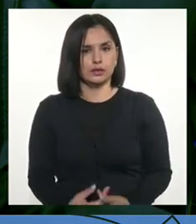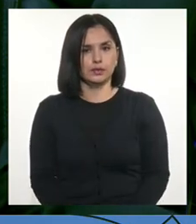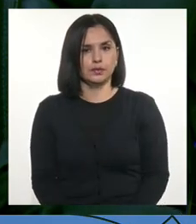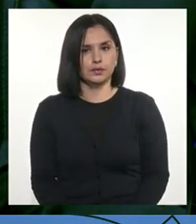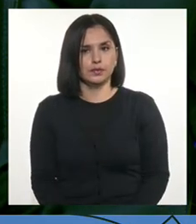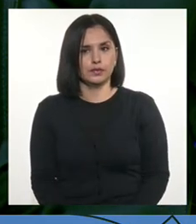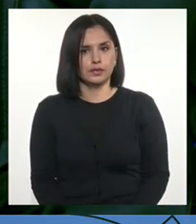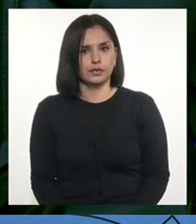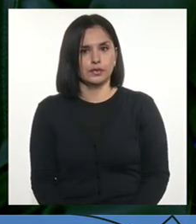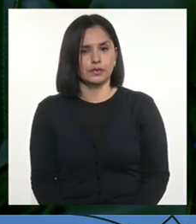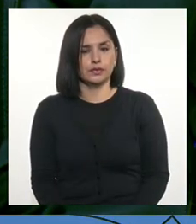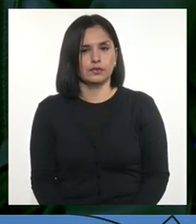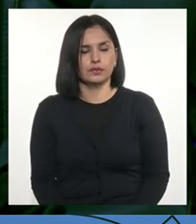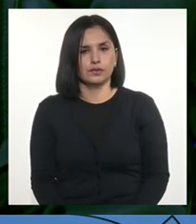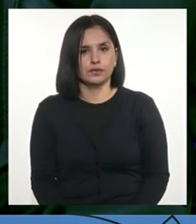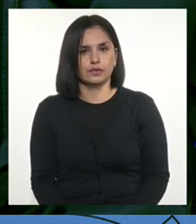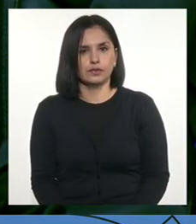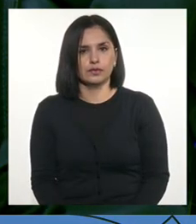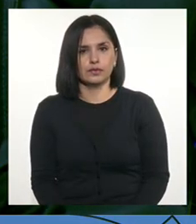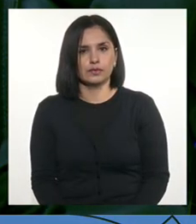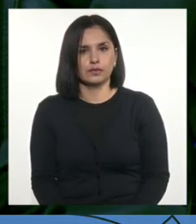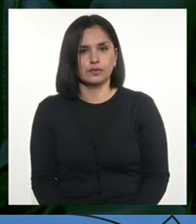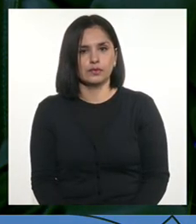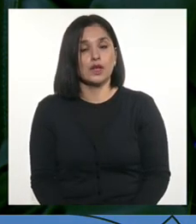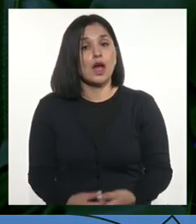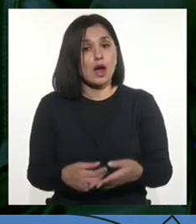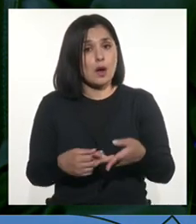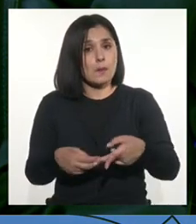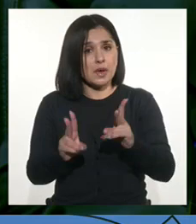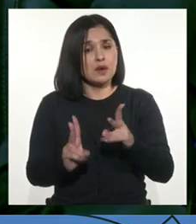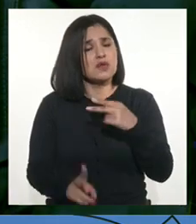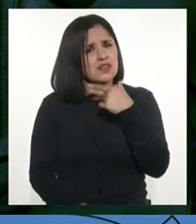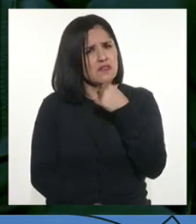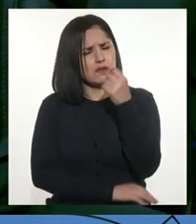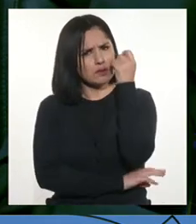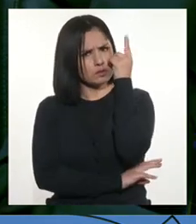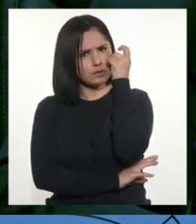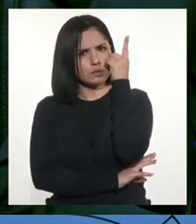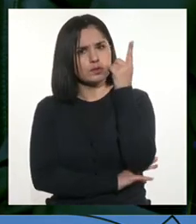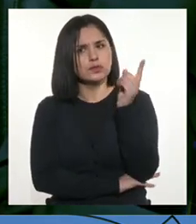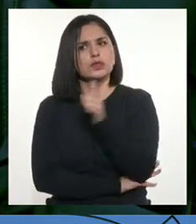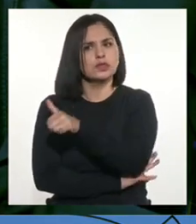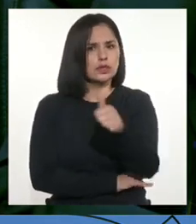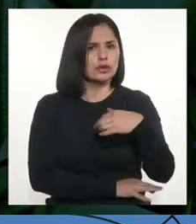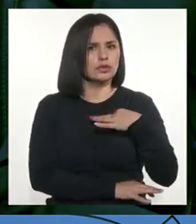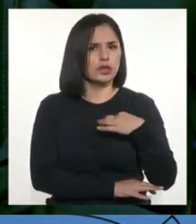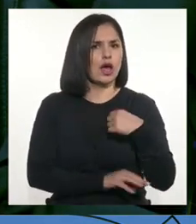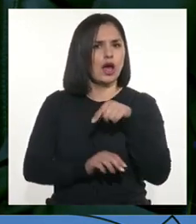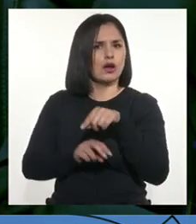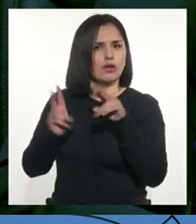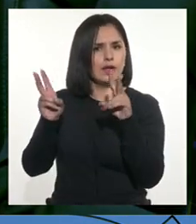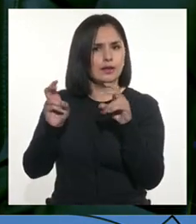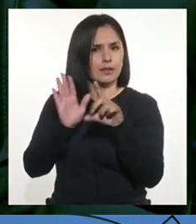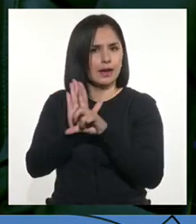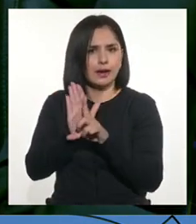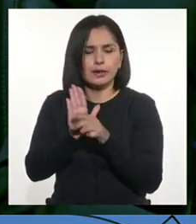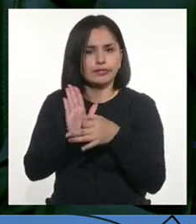en la medida que facilite la comprensión de la ciudadanía en esta materia